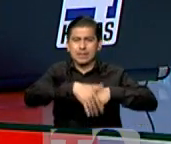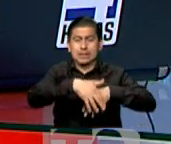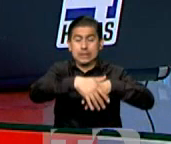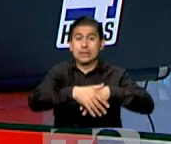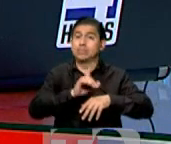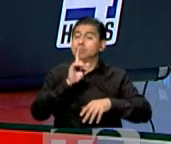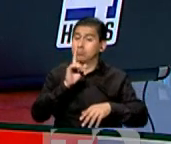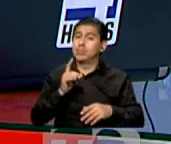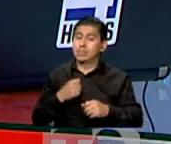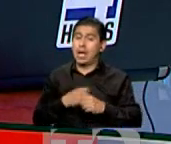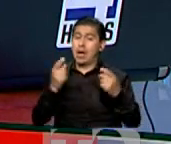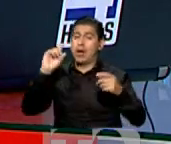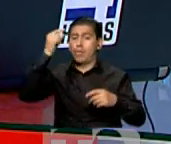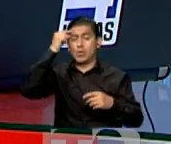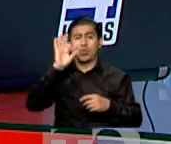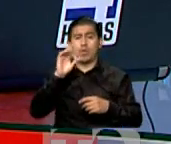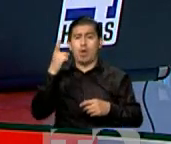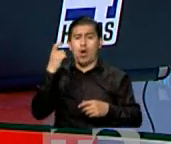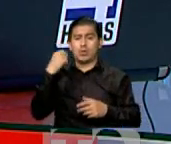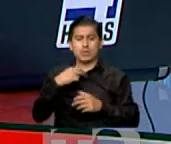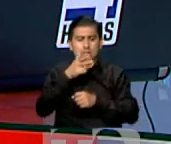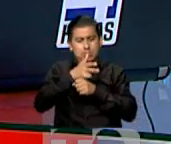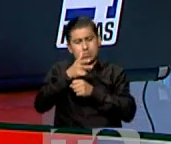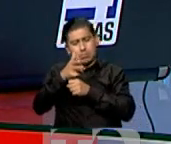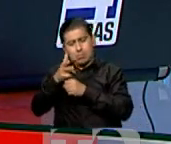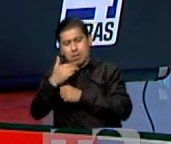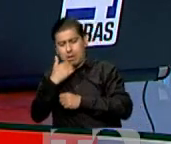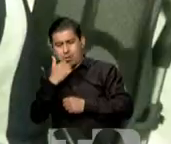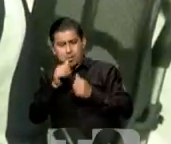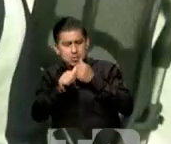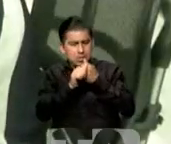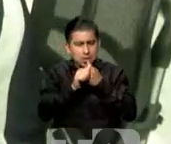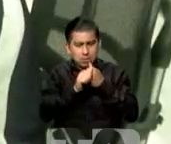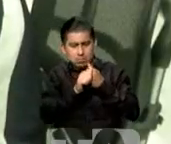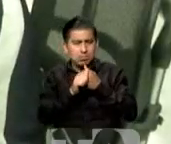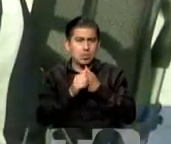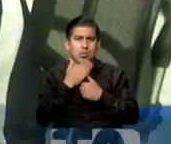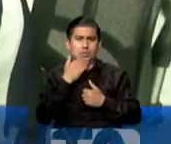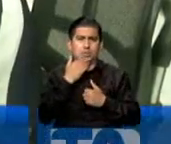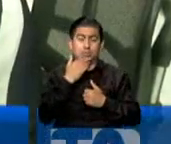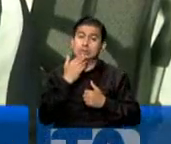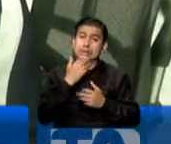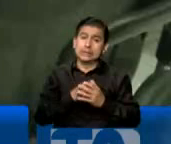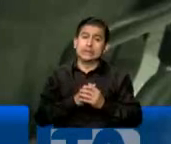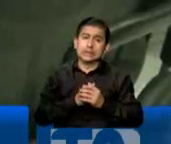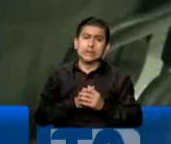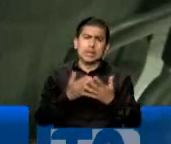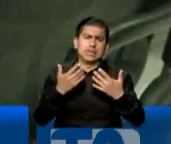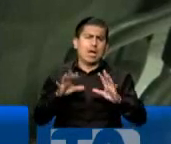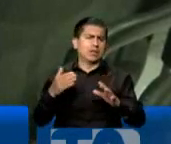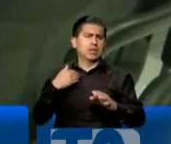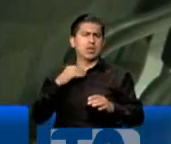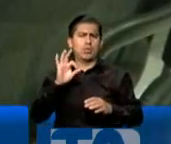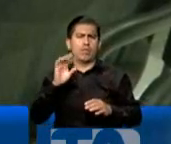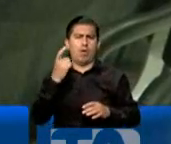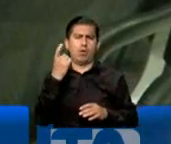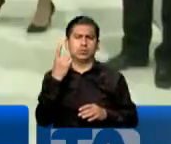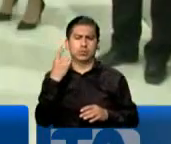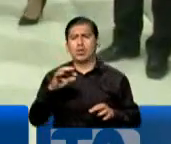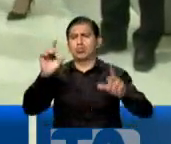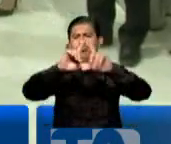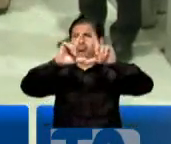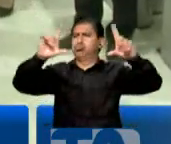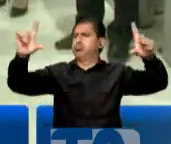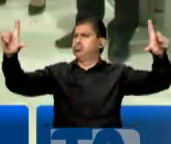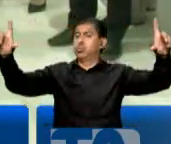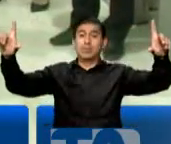herramienta Distanciados del ECU 911. Los sistemas y herramientas del ECU 911 serán utilizados